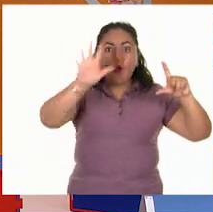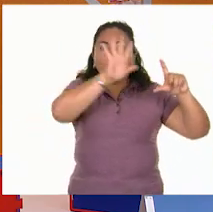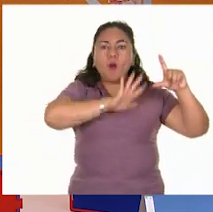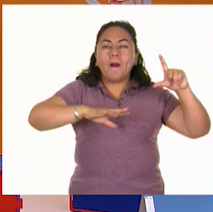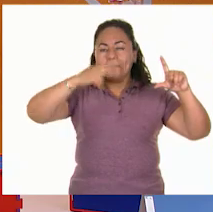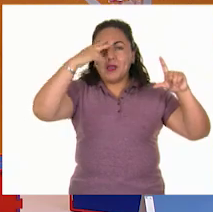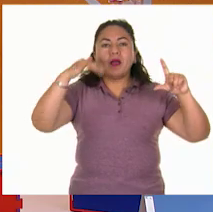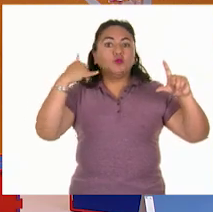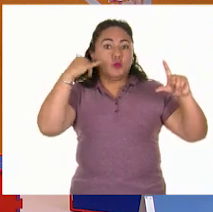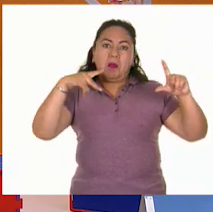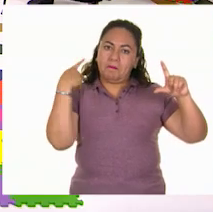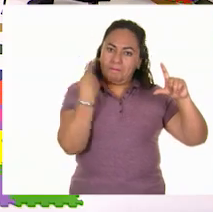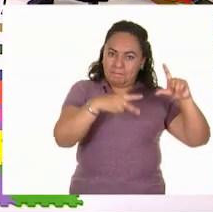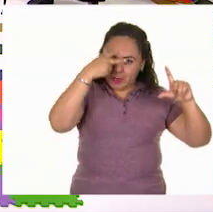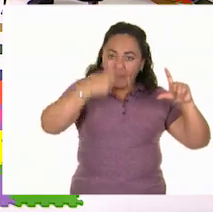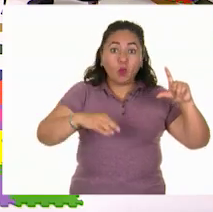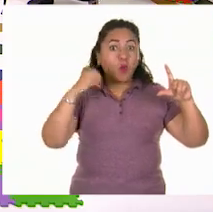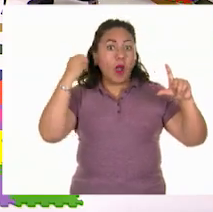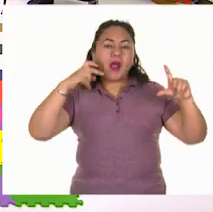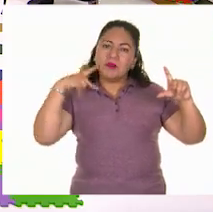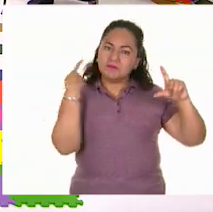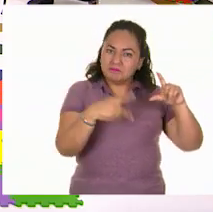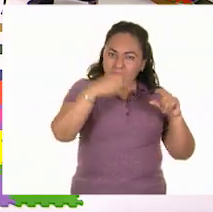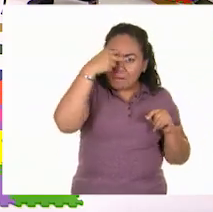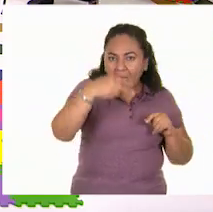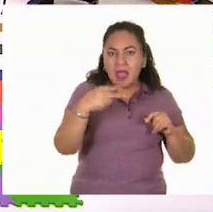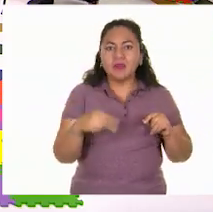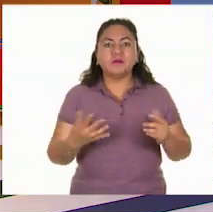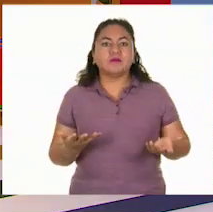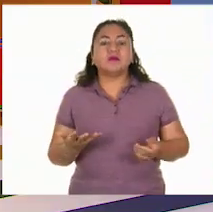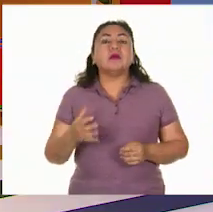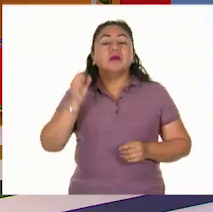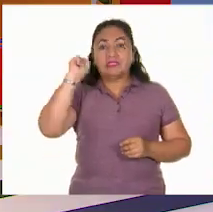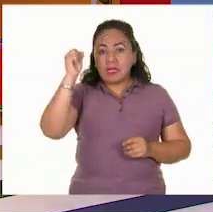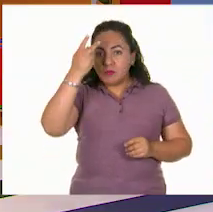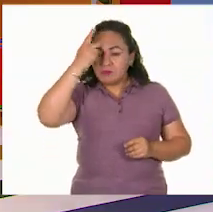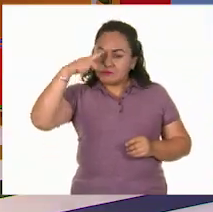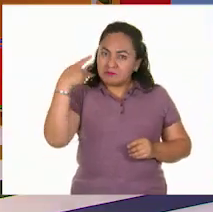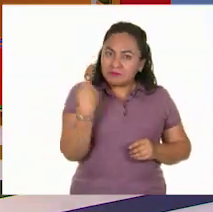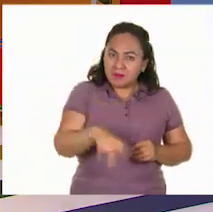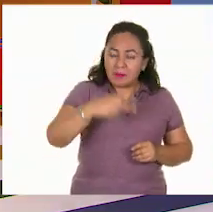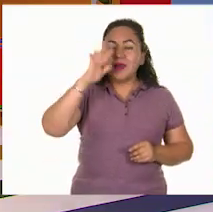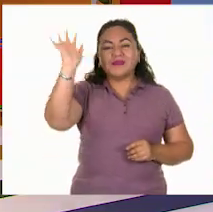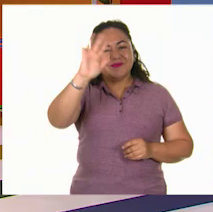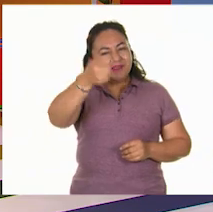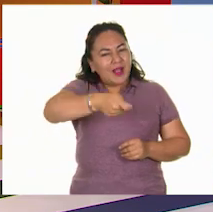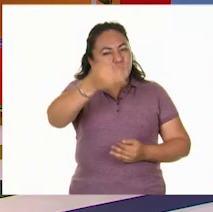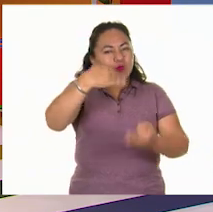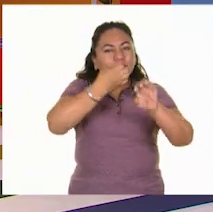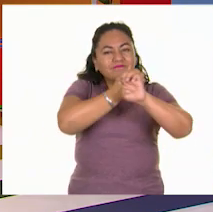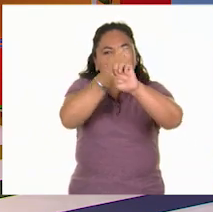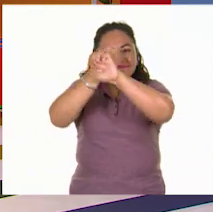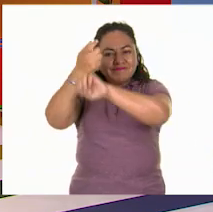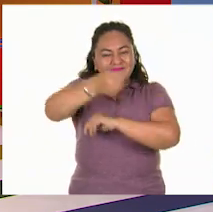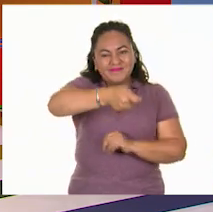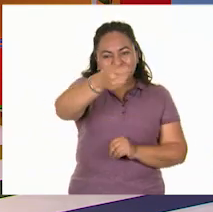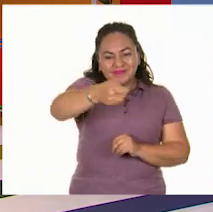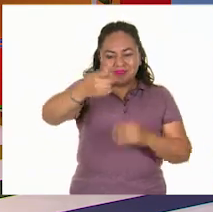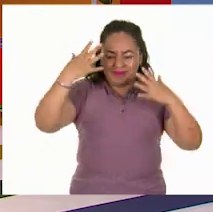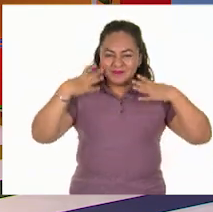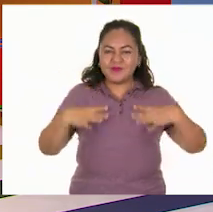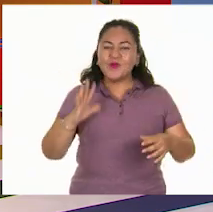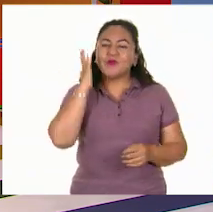Yucatán es México, Oaxaca es México. Sí. San Luis Potosí, todos saludos a todos los estados que tienen